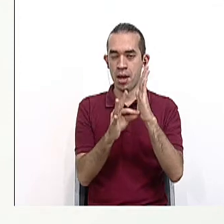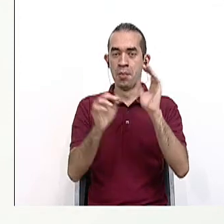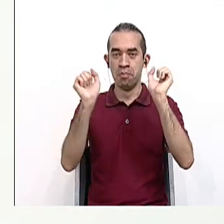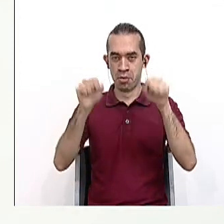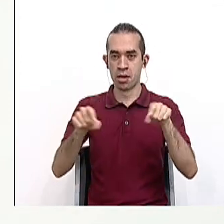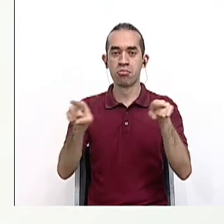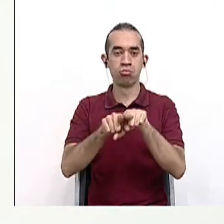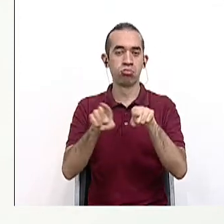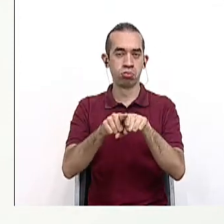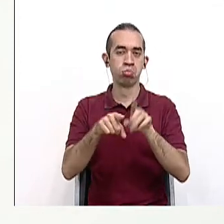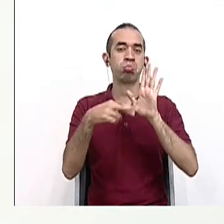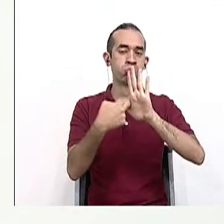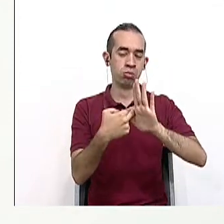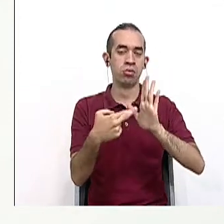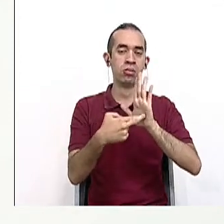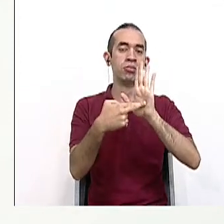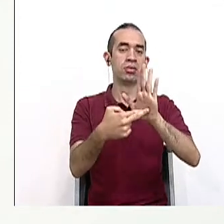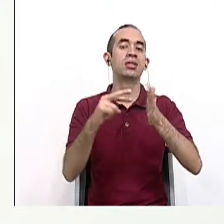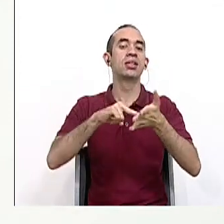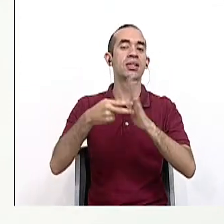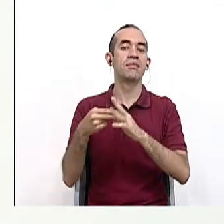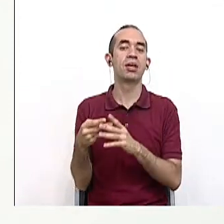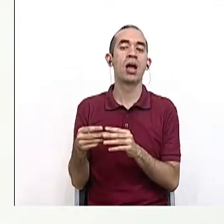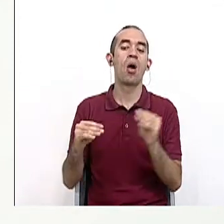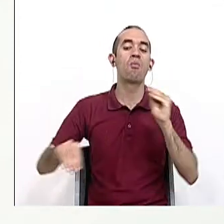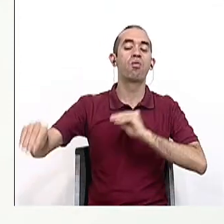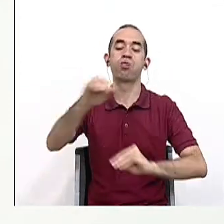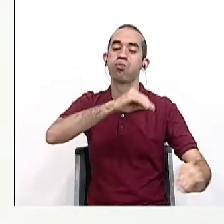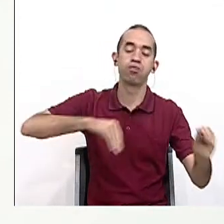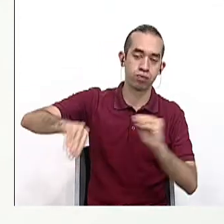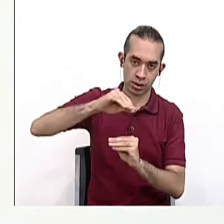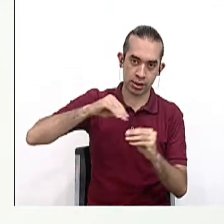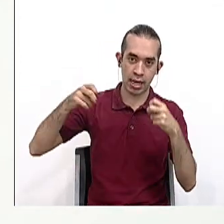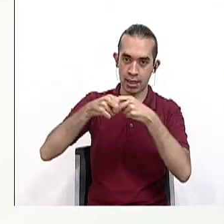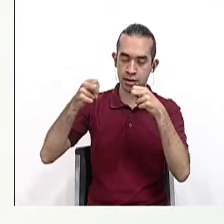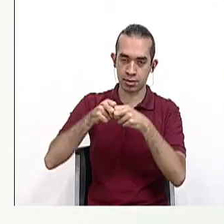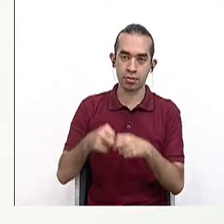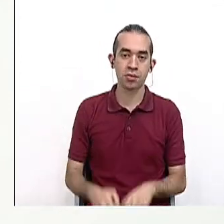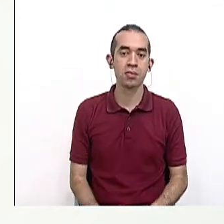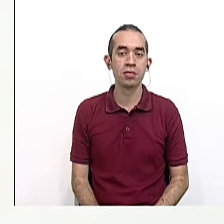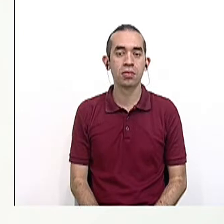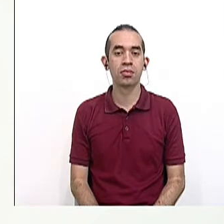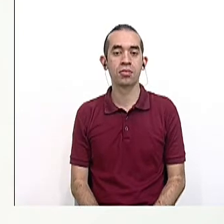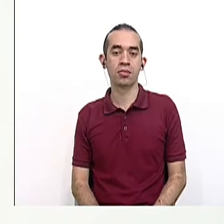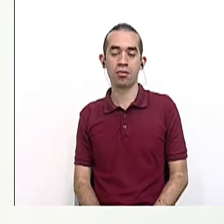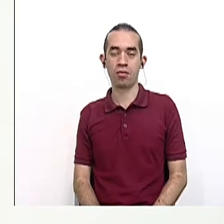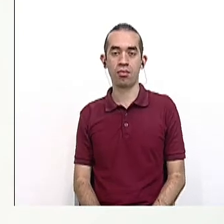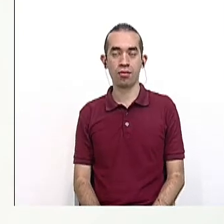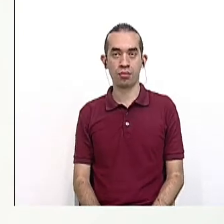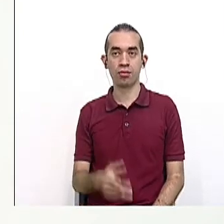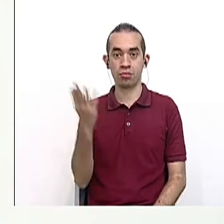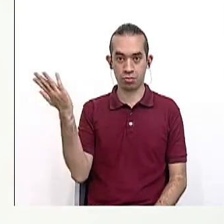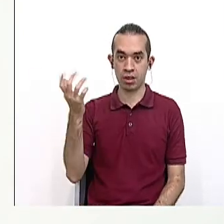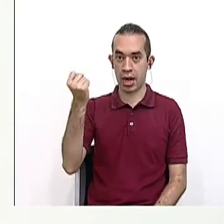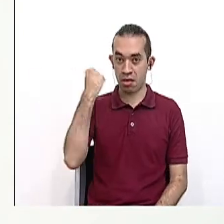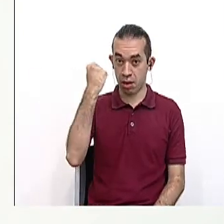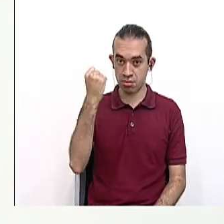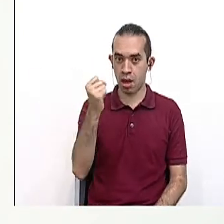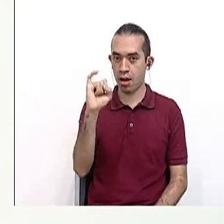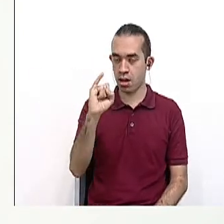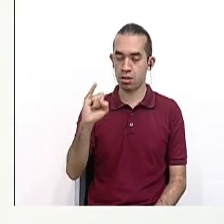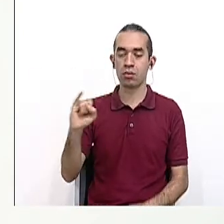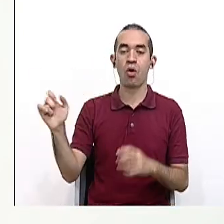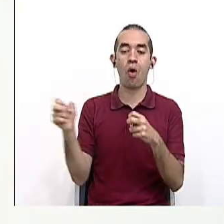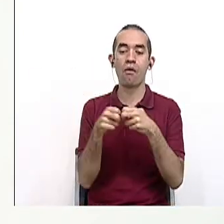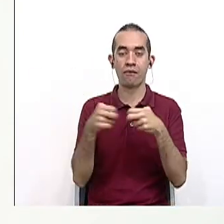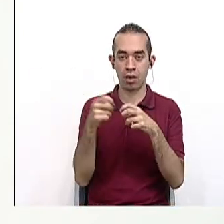también representar el concepto de la corriente eléctrica. La intensidad de la corriente eléctrica o la corriente eléctrica representada con la letra I